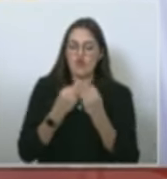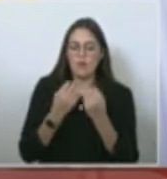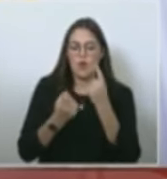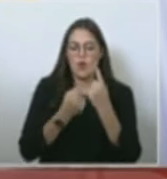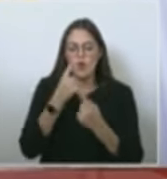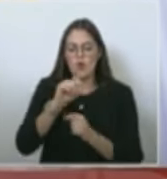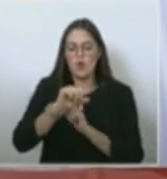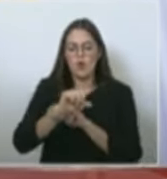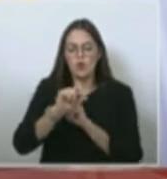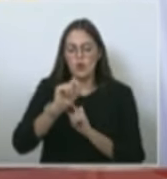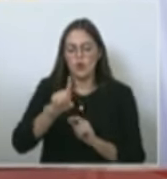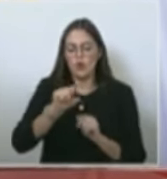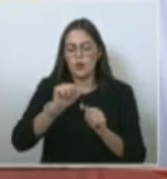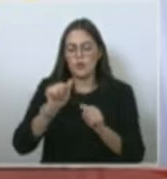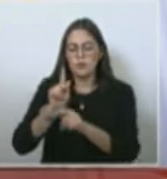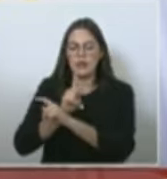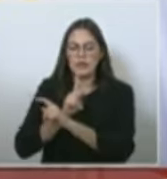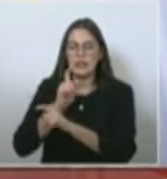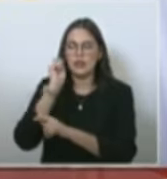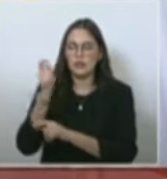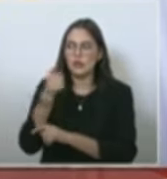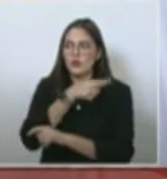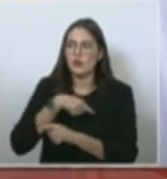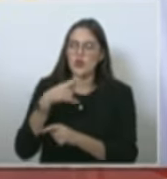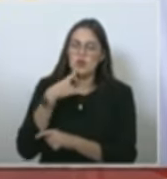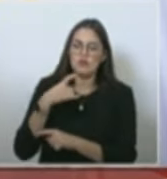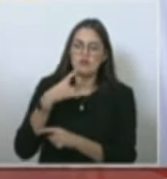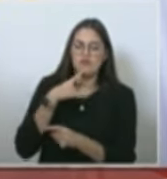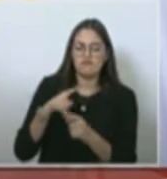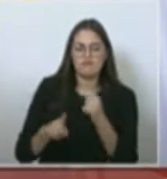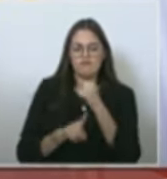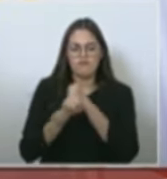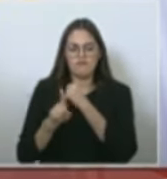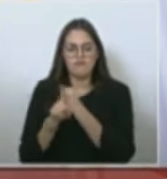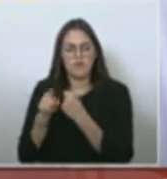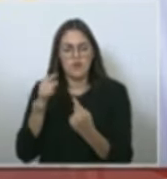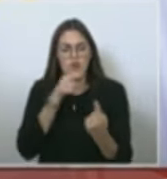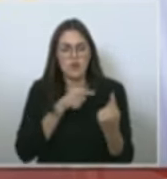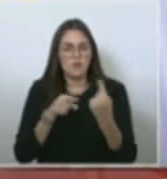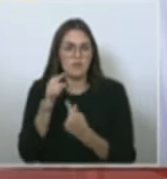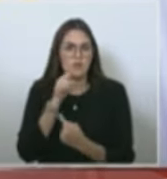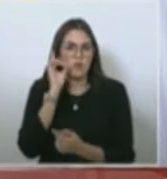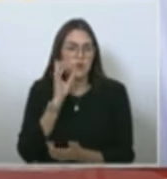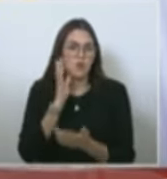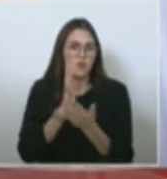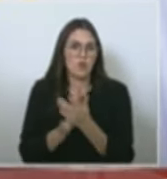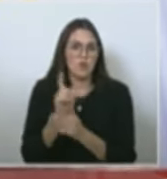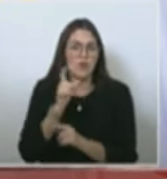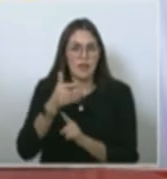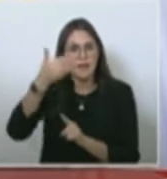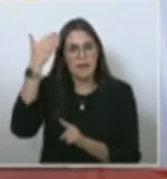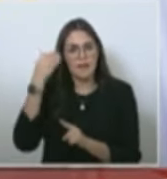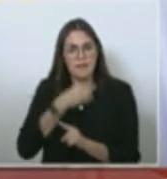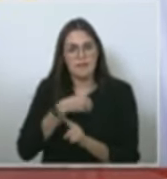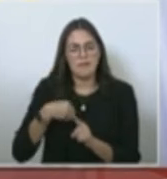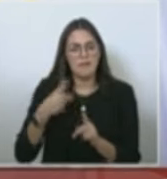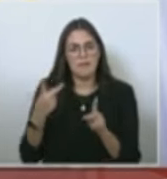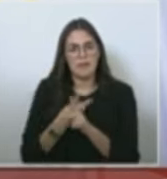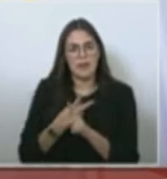izquierda era la lucha armada. Solamente a través de la lucha armada a la que los había orillado el